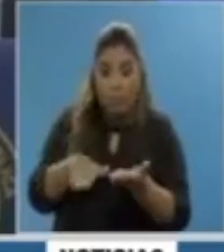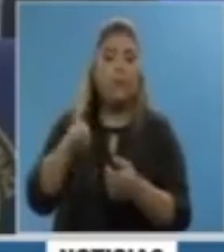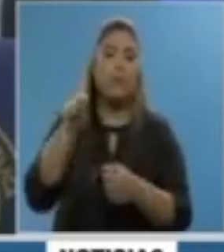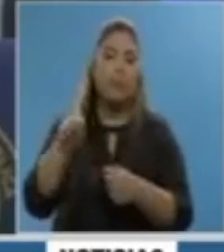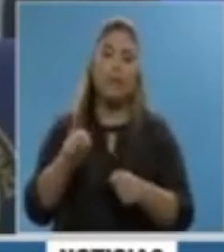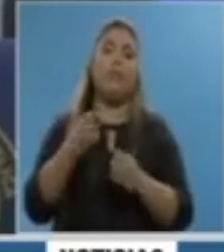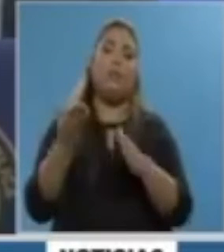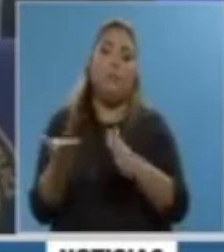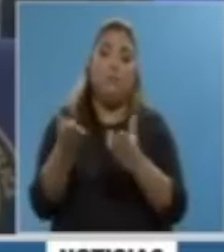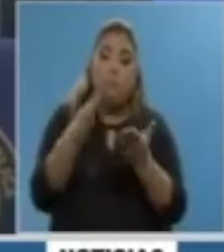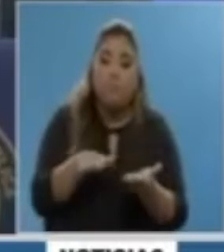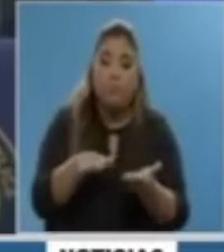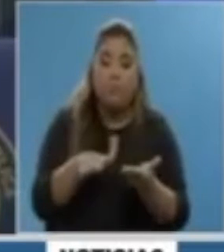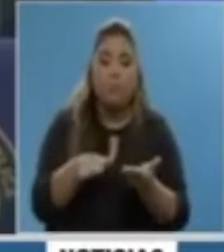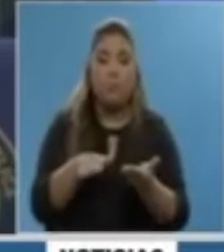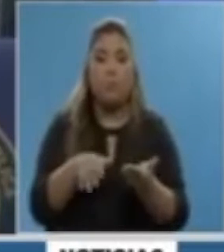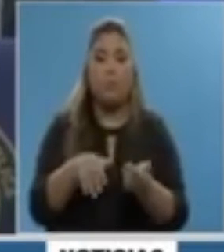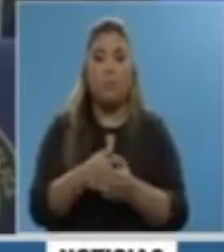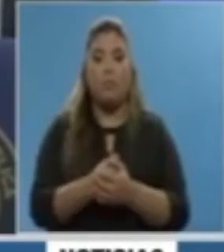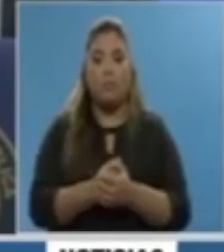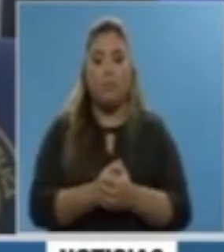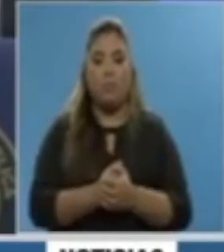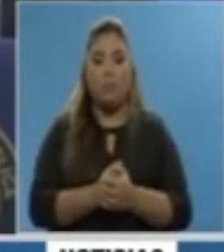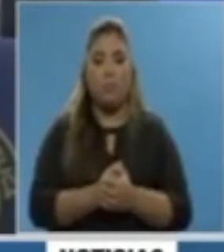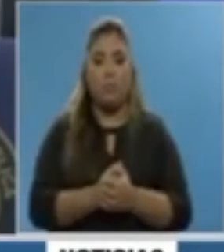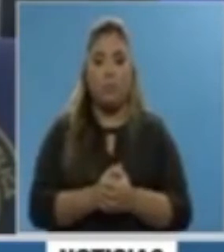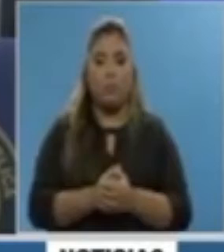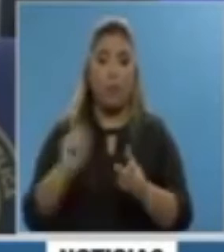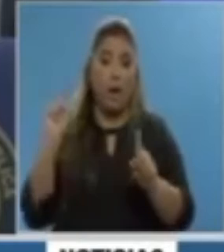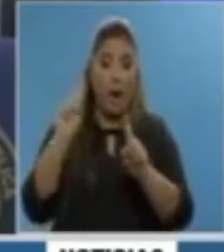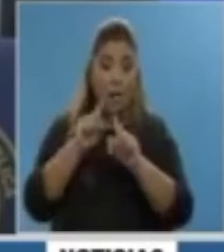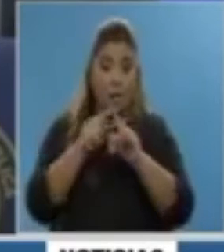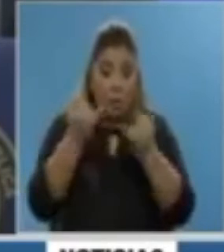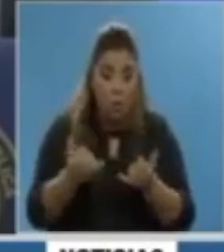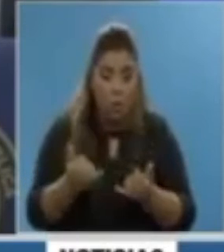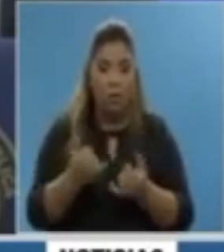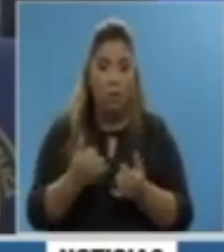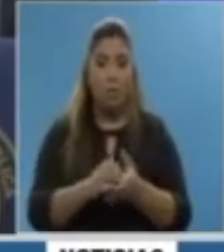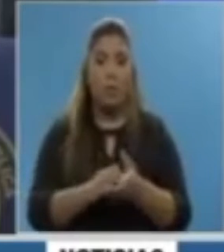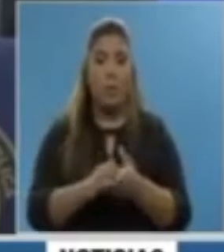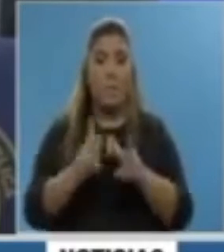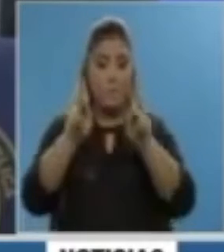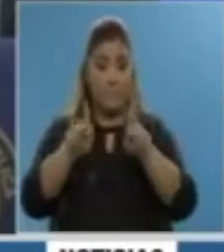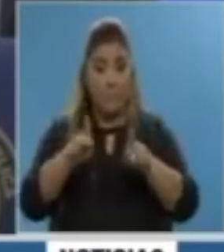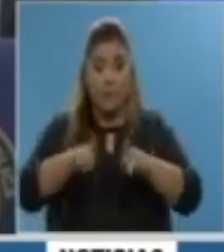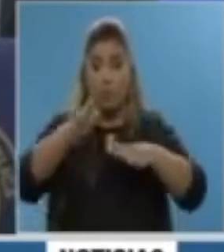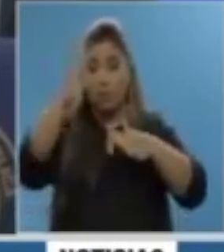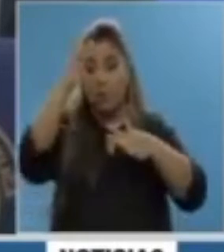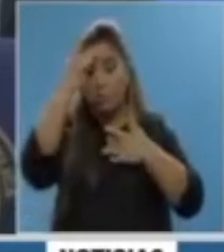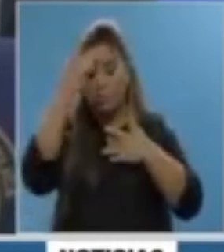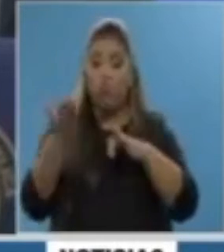vienen retrasadas de los casos. Actualmente la información de casos de pacientes que han